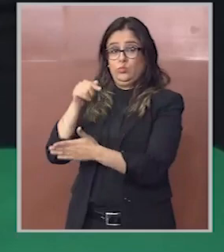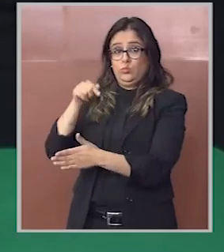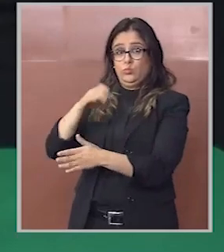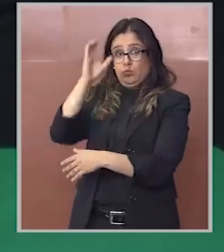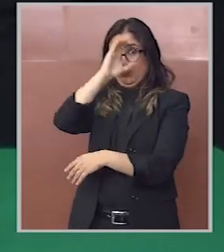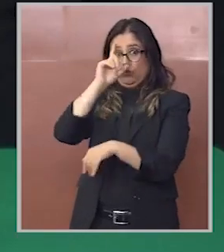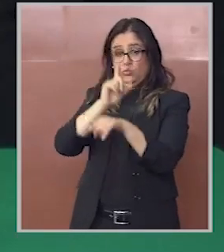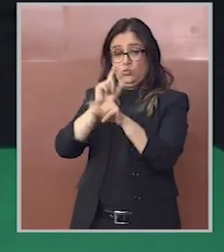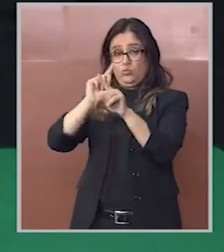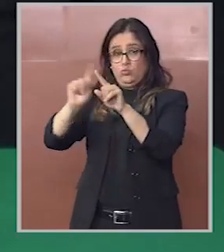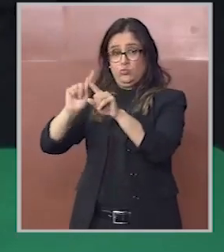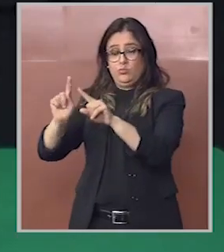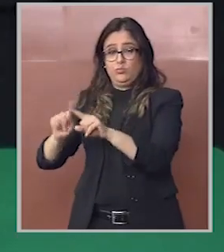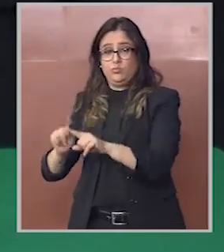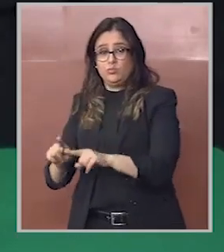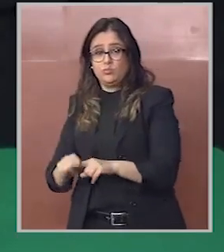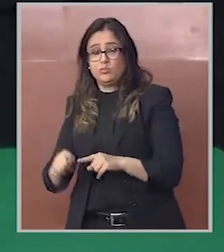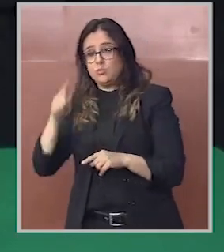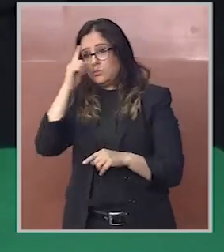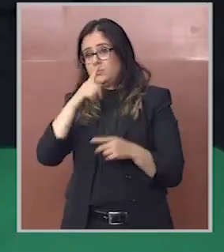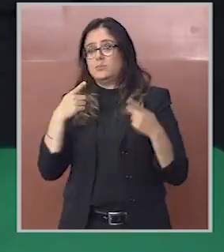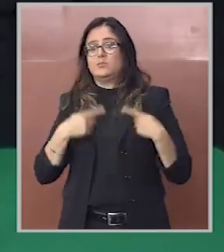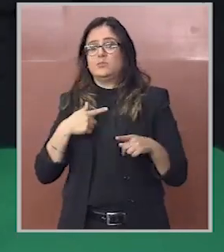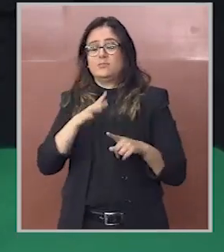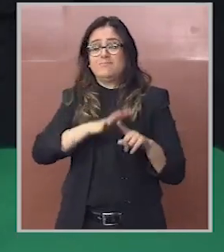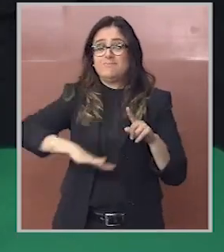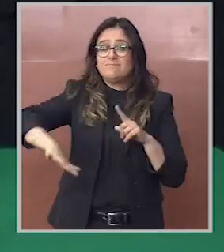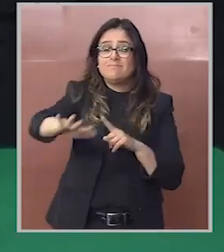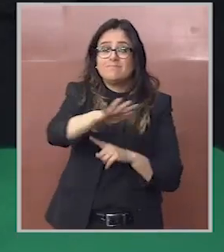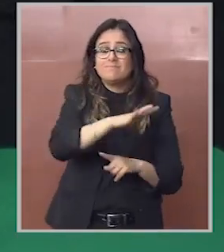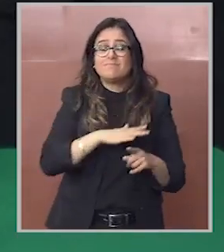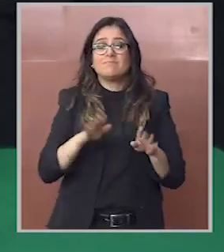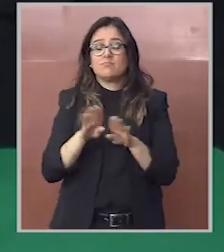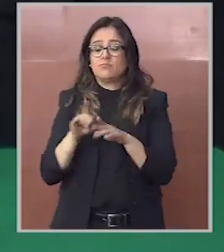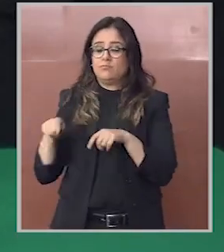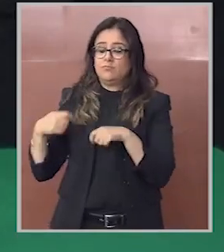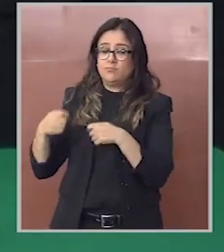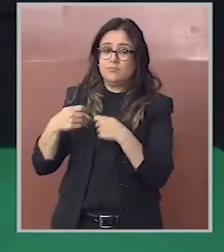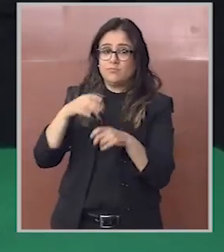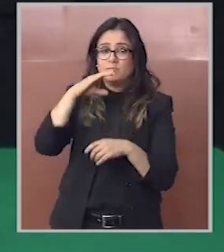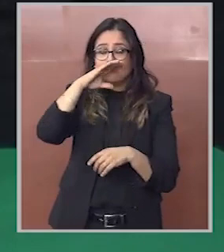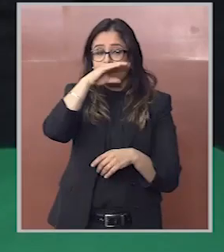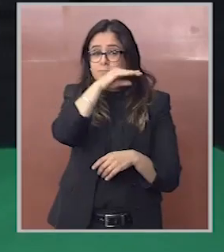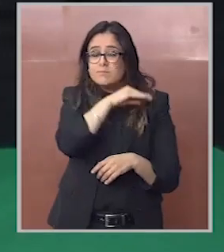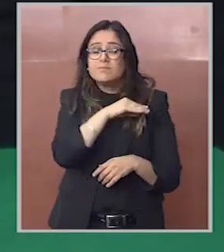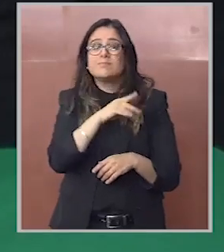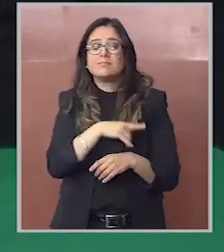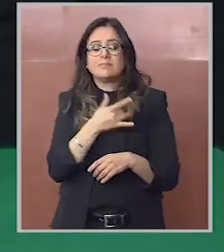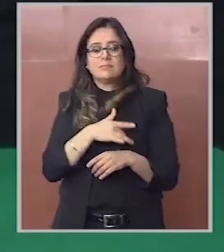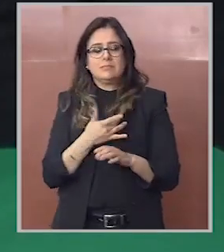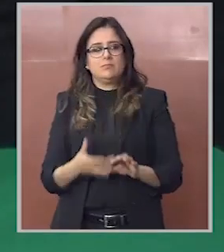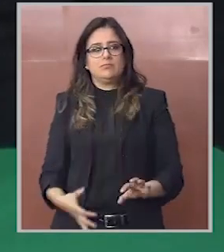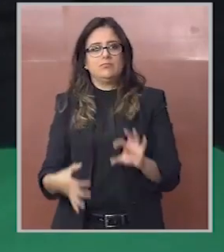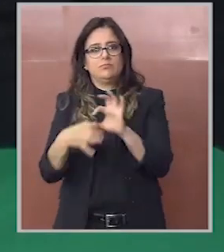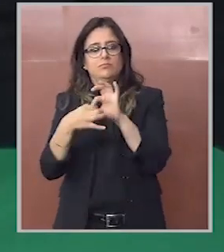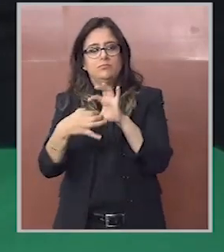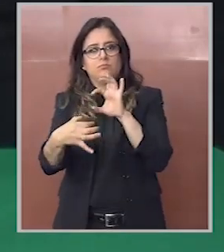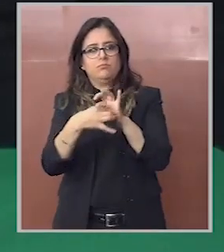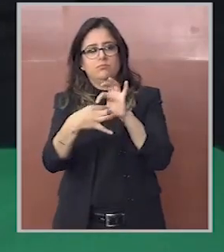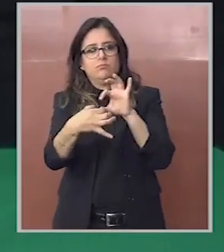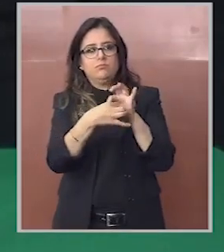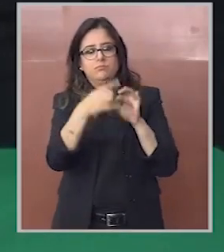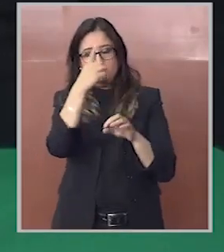y afrodescendentes se sientan más cercanas y puedan acceder en mejores condiciones a la justicia puedon lograr hoy día